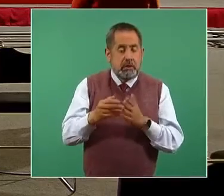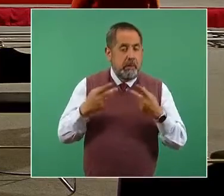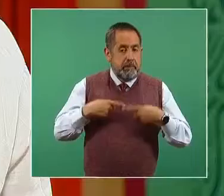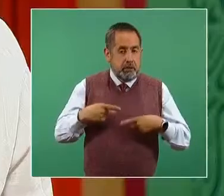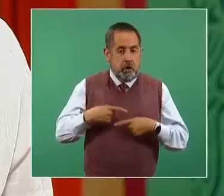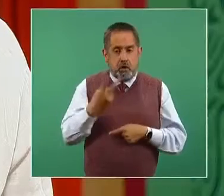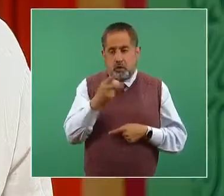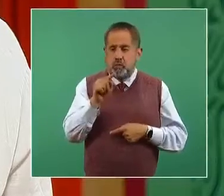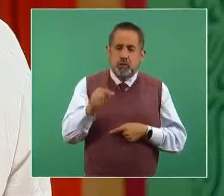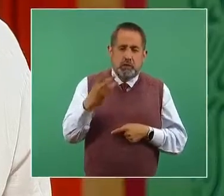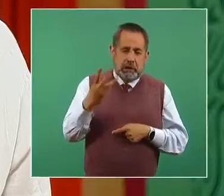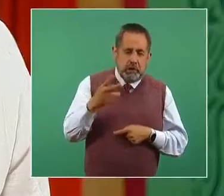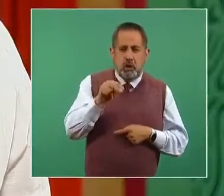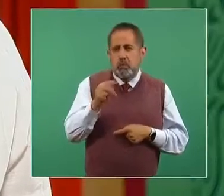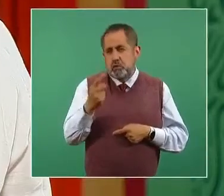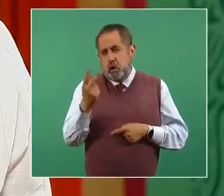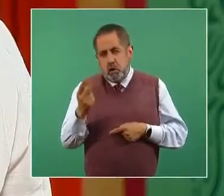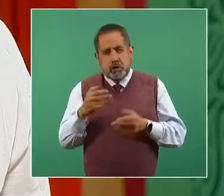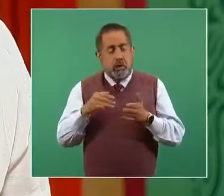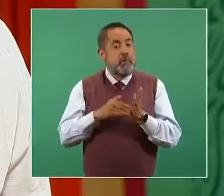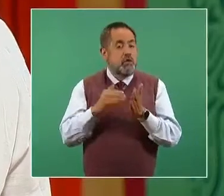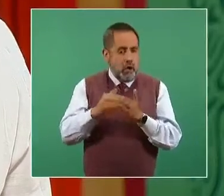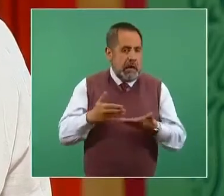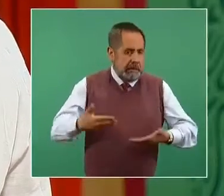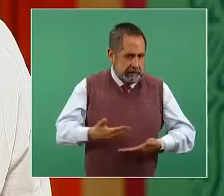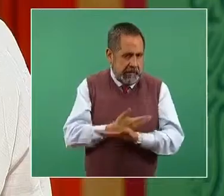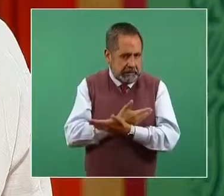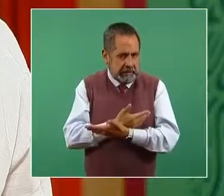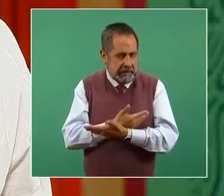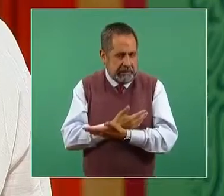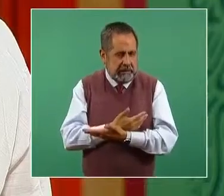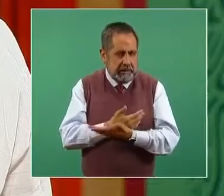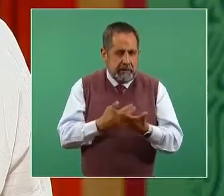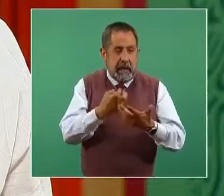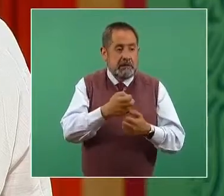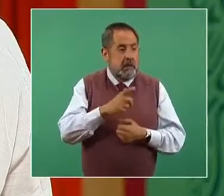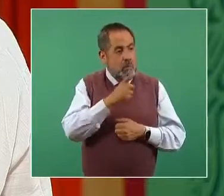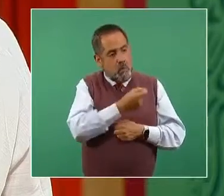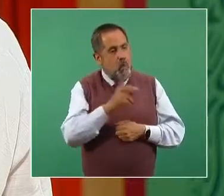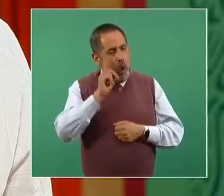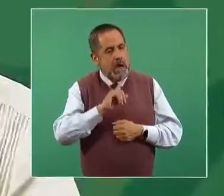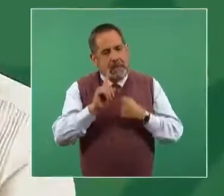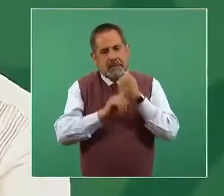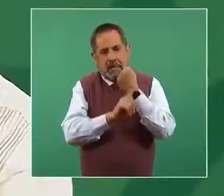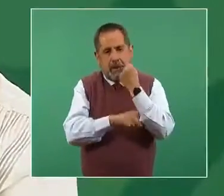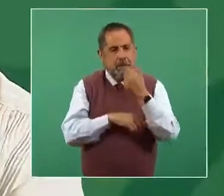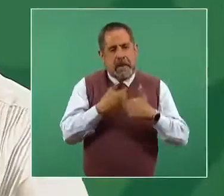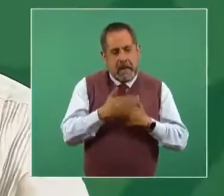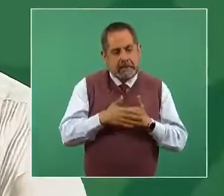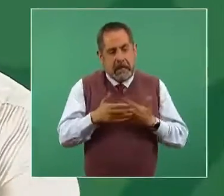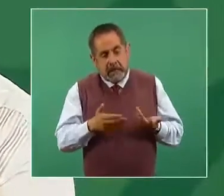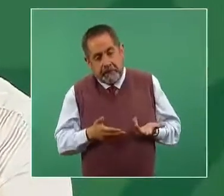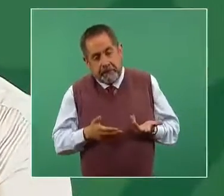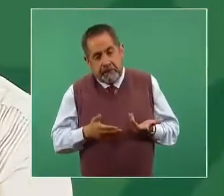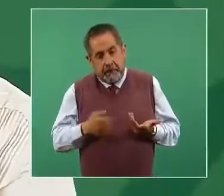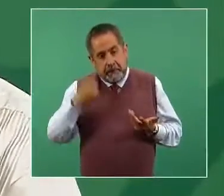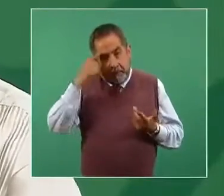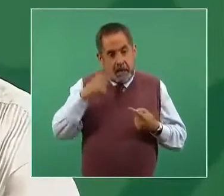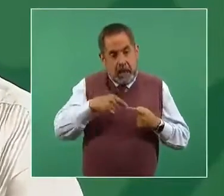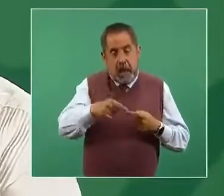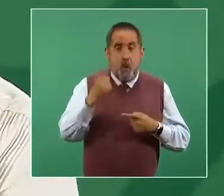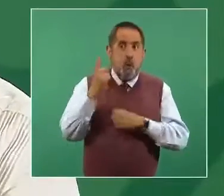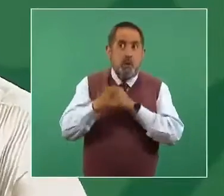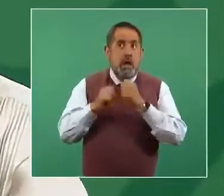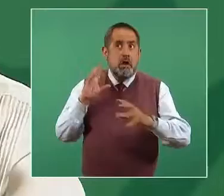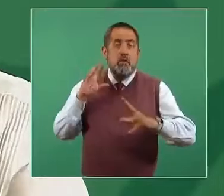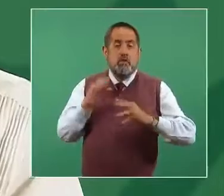personas, 2.3, 2.2, y ese es el número de mujeres embarazadas que para cada corte